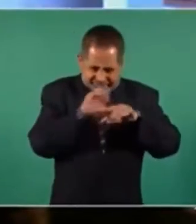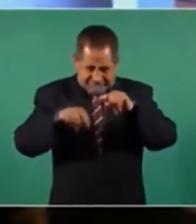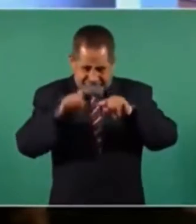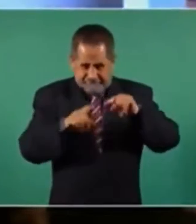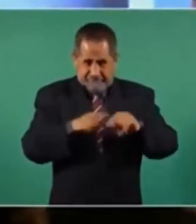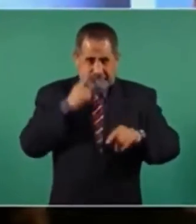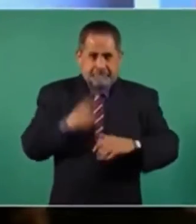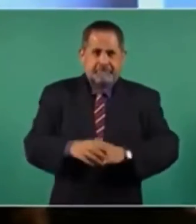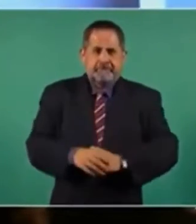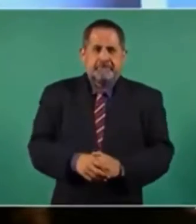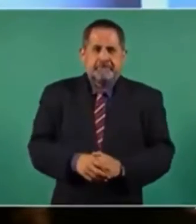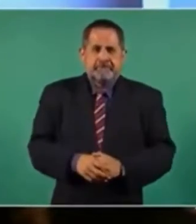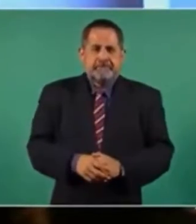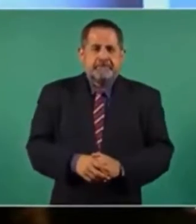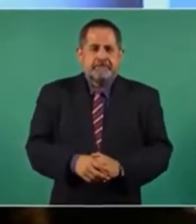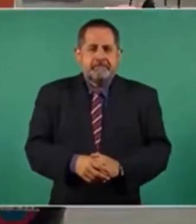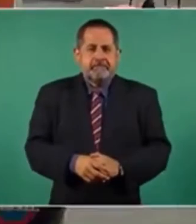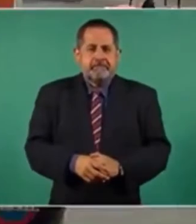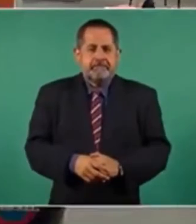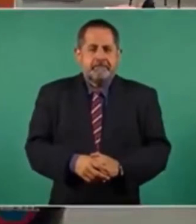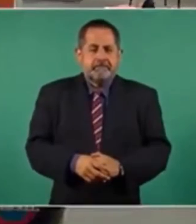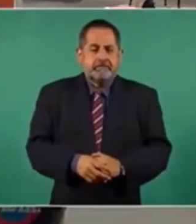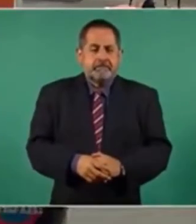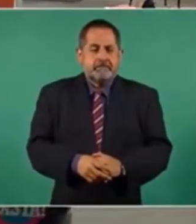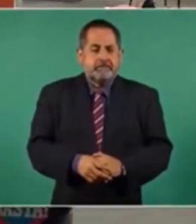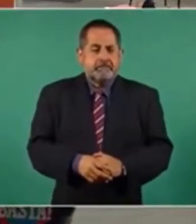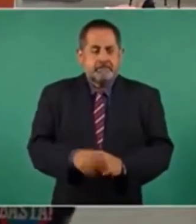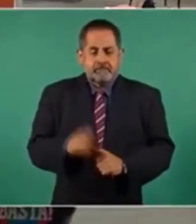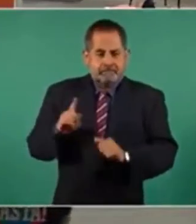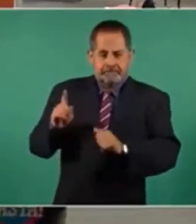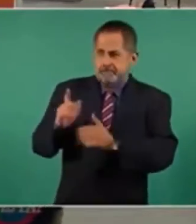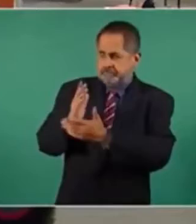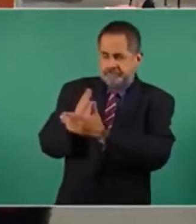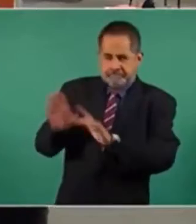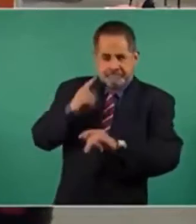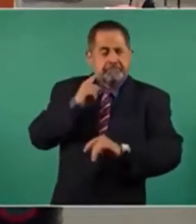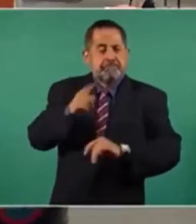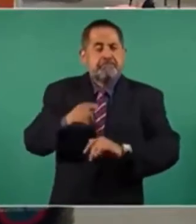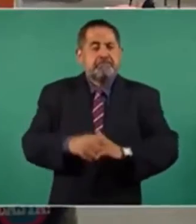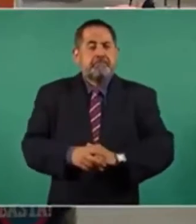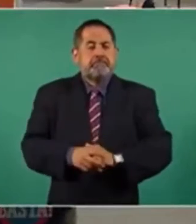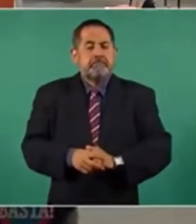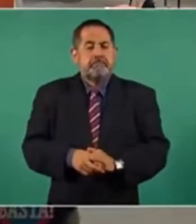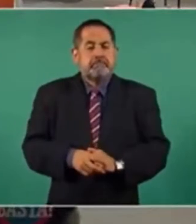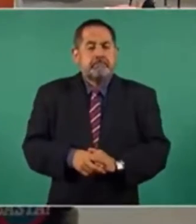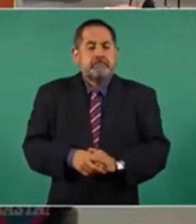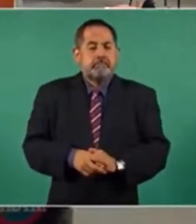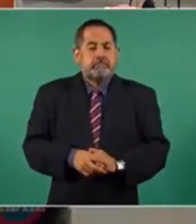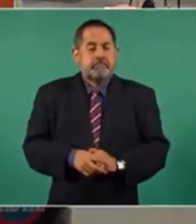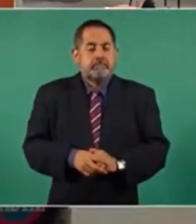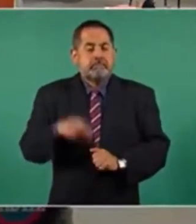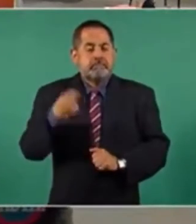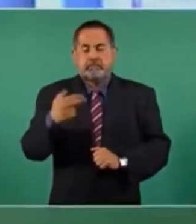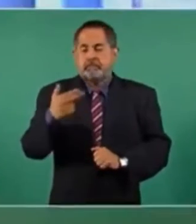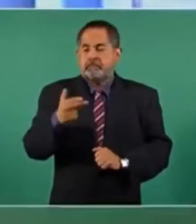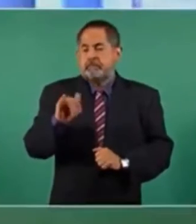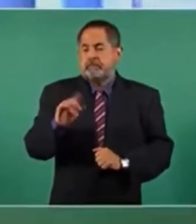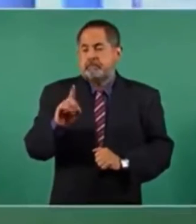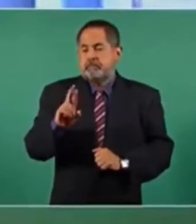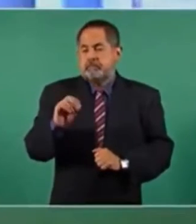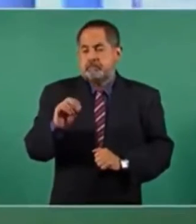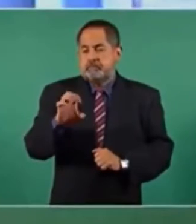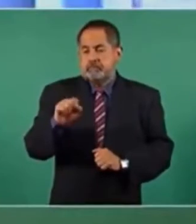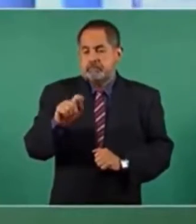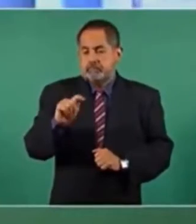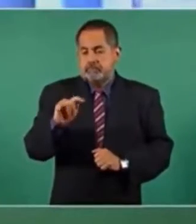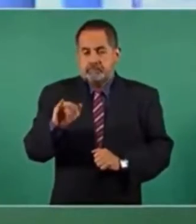entran y así salen. Y aquí, si pudiéramos congelar esta imagen, es importante porque la prueba hidrostática consiste